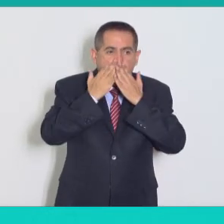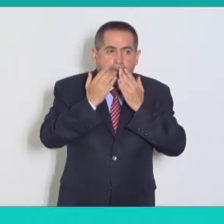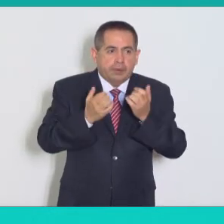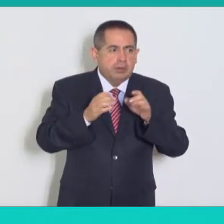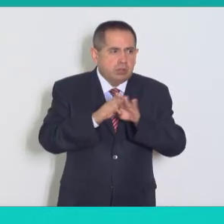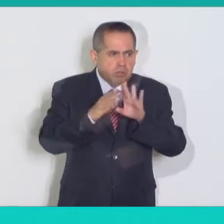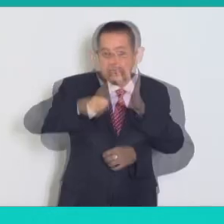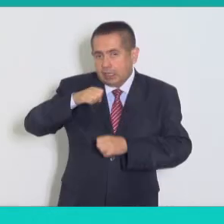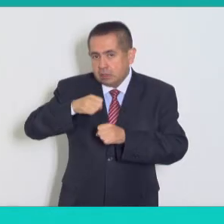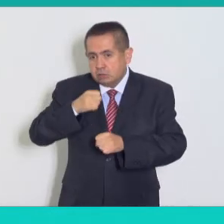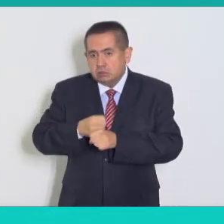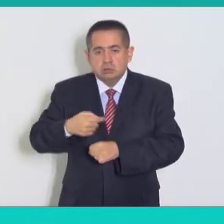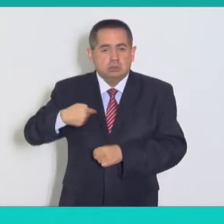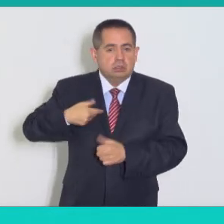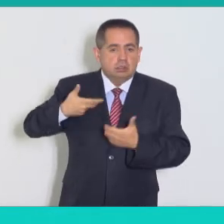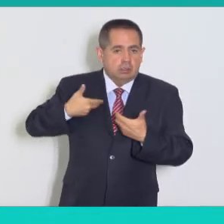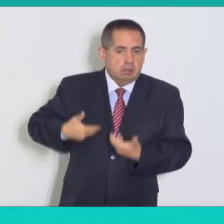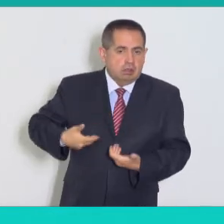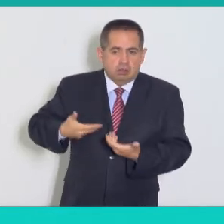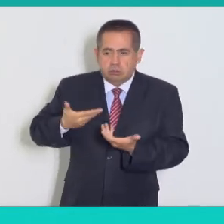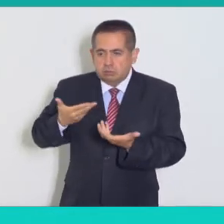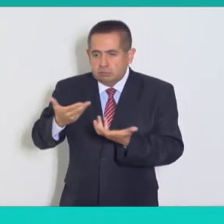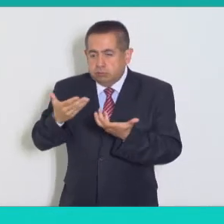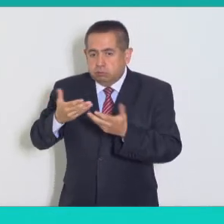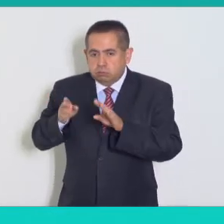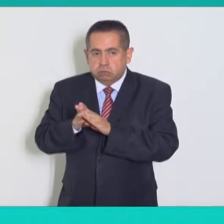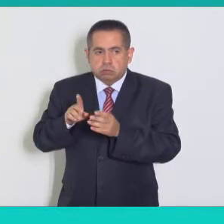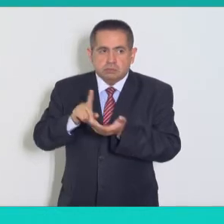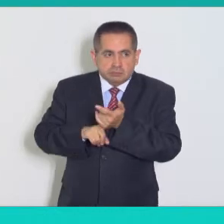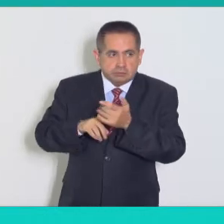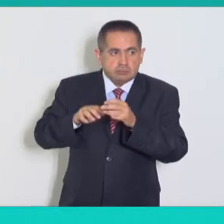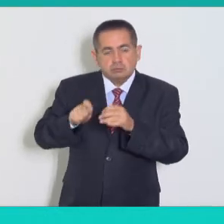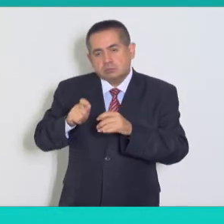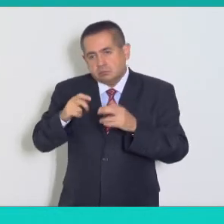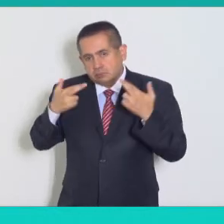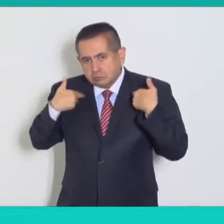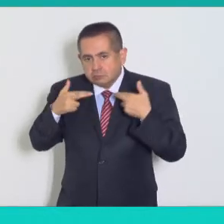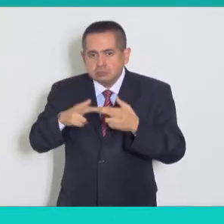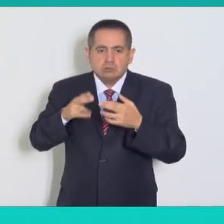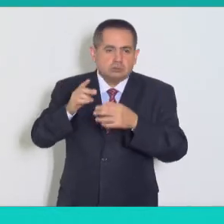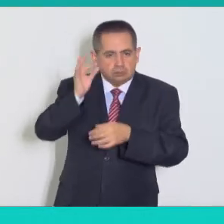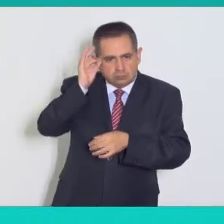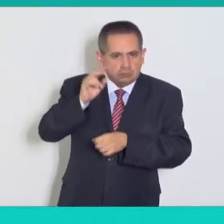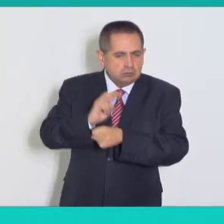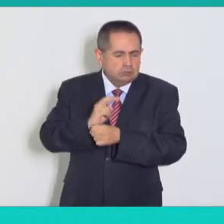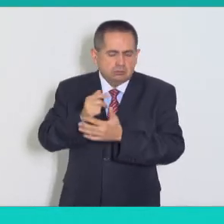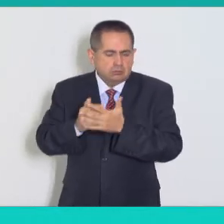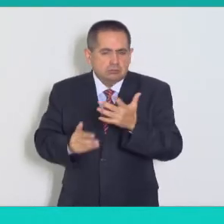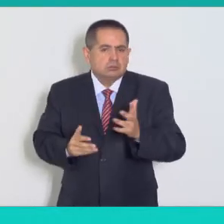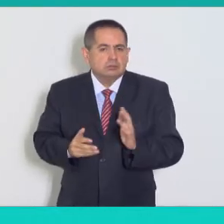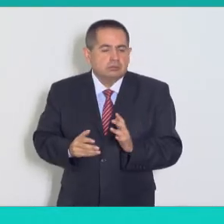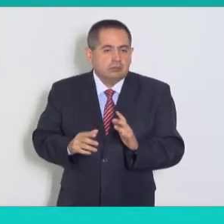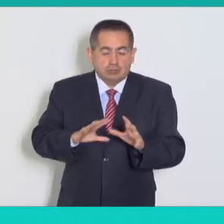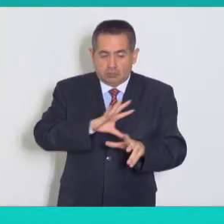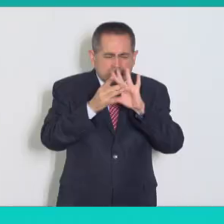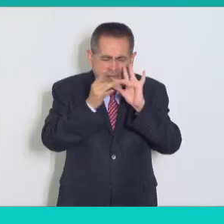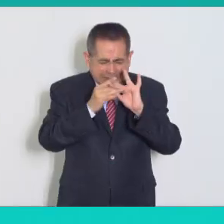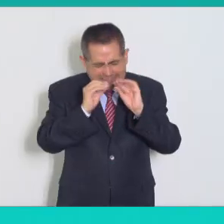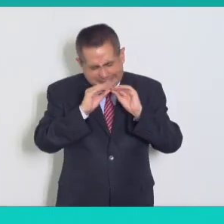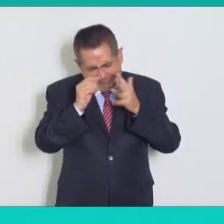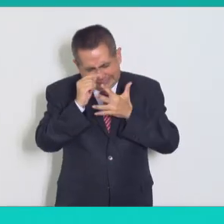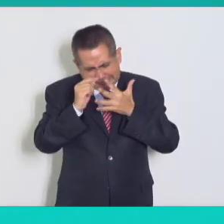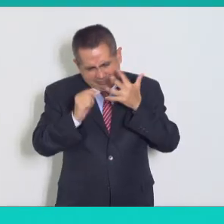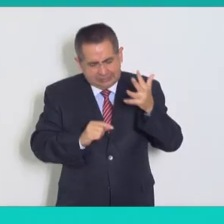naturaleza sexual y que corresponde a la autoridad ministerial determinar o reclasificar el tipo de delito que integrará la investigación ya sea hostigamiento